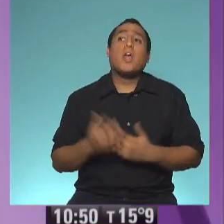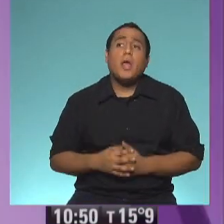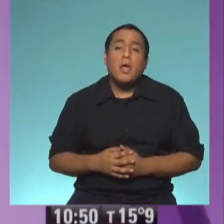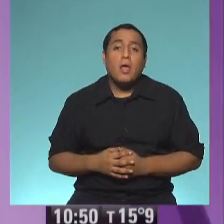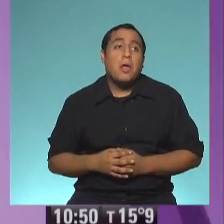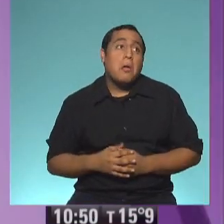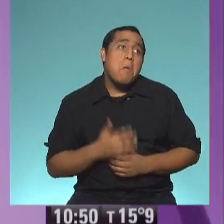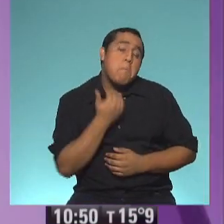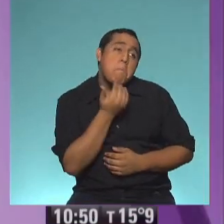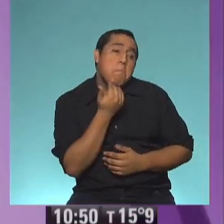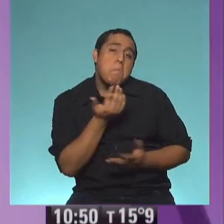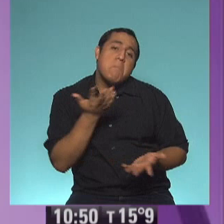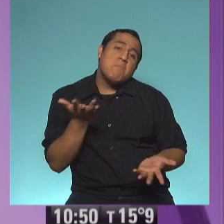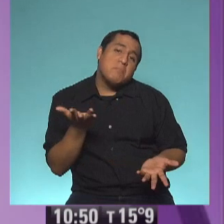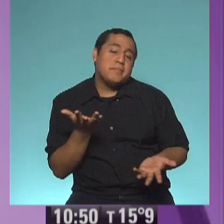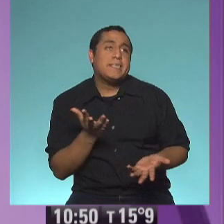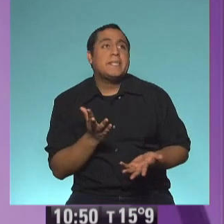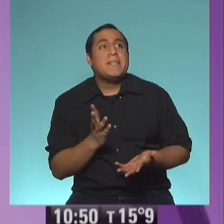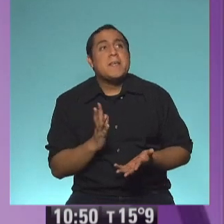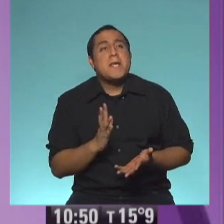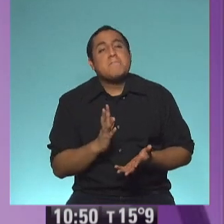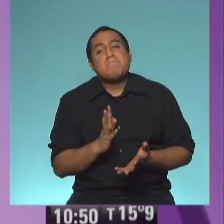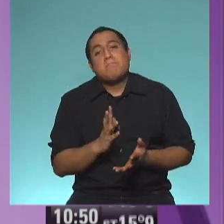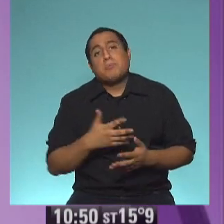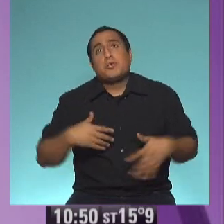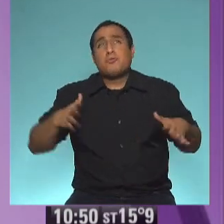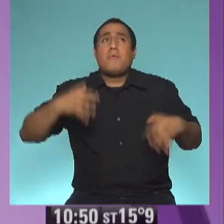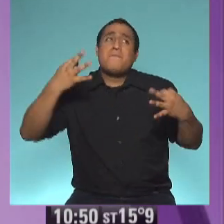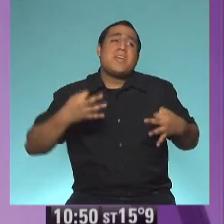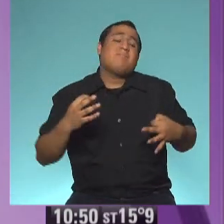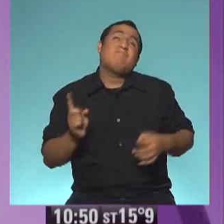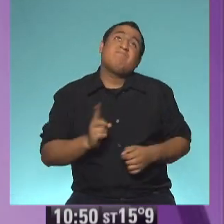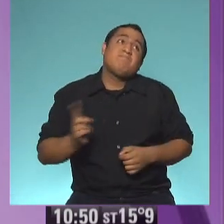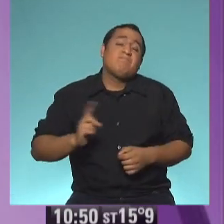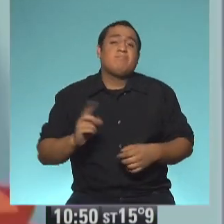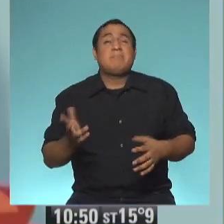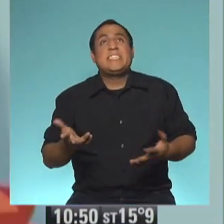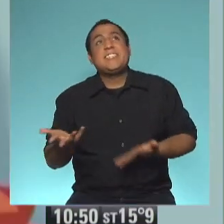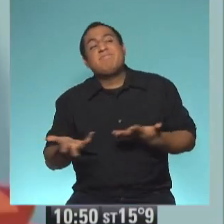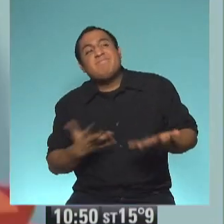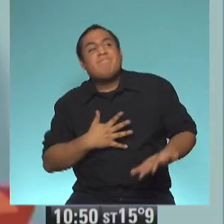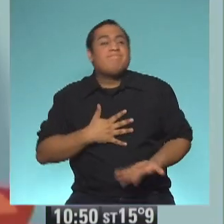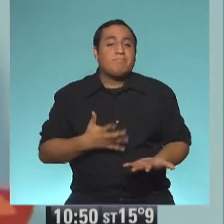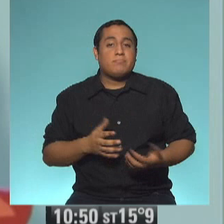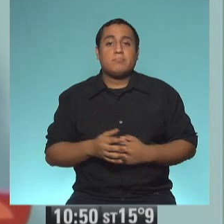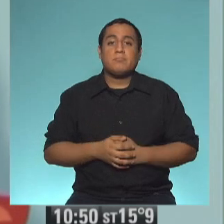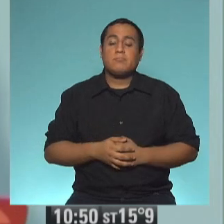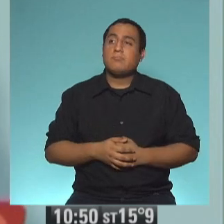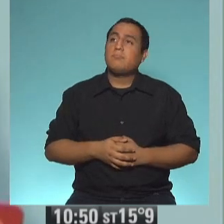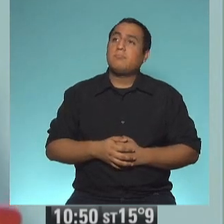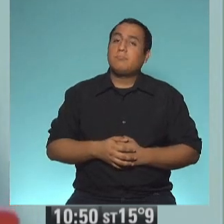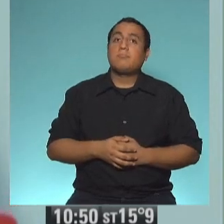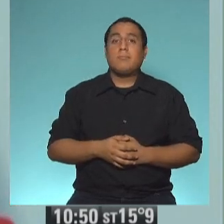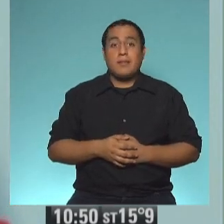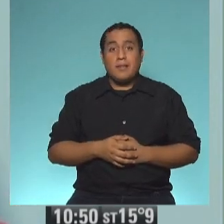no sé me parece que es porque no me sale bien me da cosa alberto se había encontrado